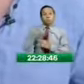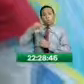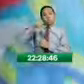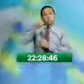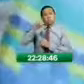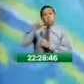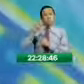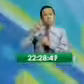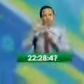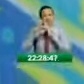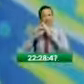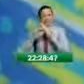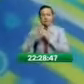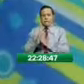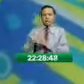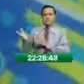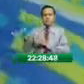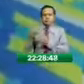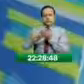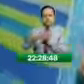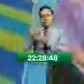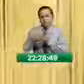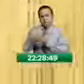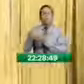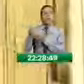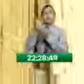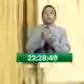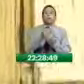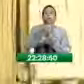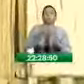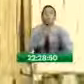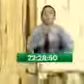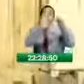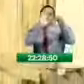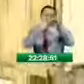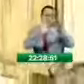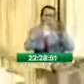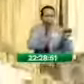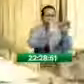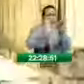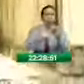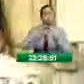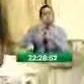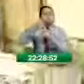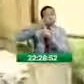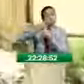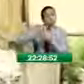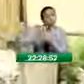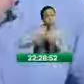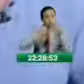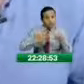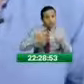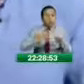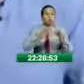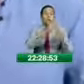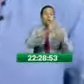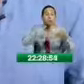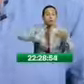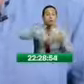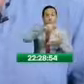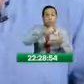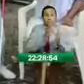a generar que su casa sea refaccionada y que tenga su casa en los próximos 3 meses luego de que se firme una escritura que ojalá se dé